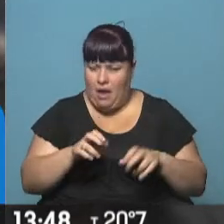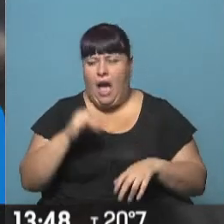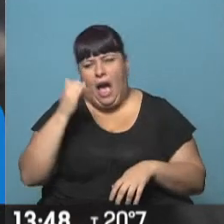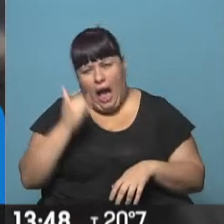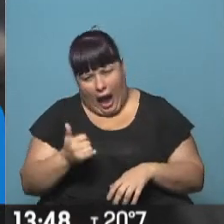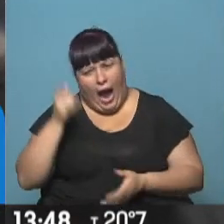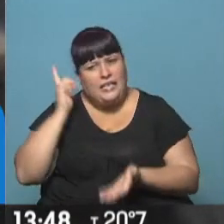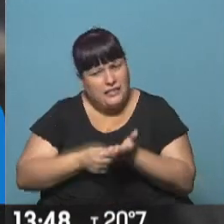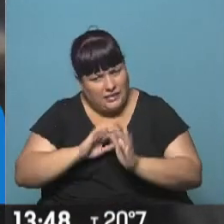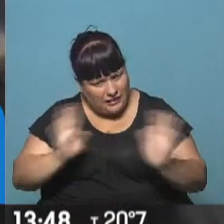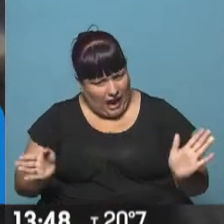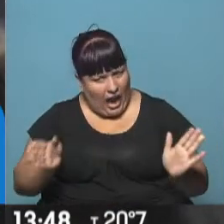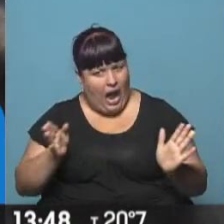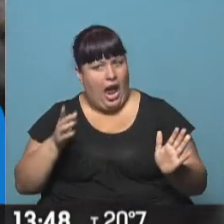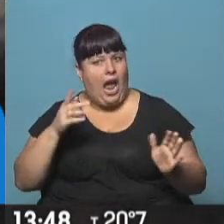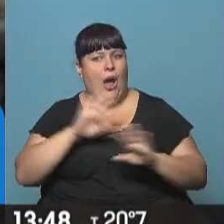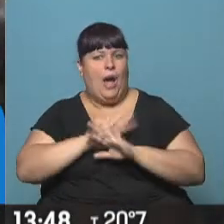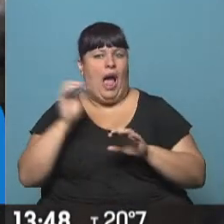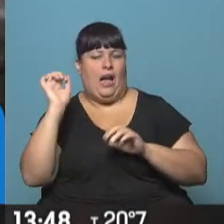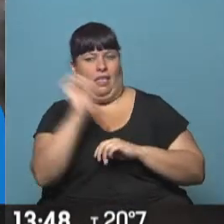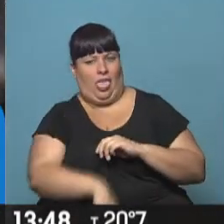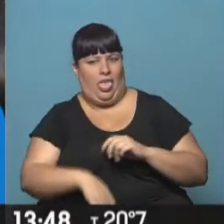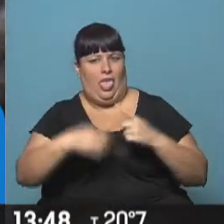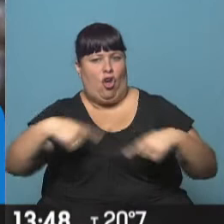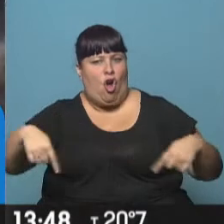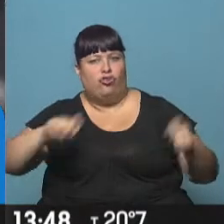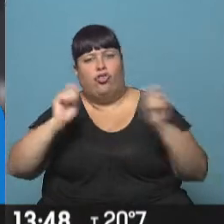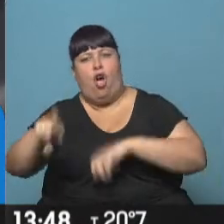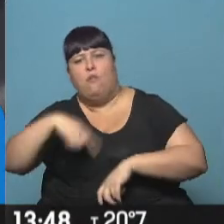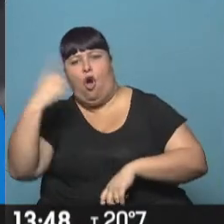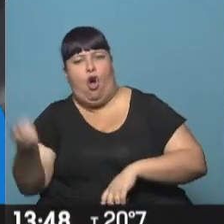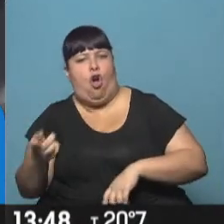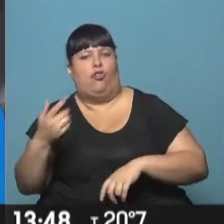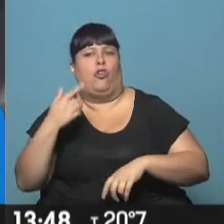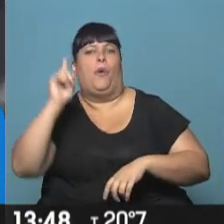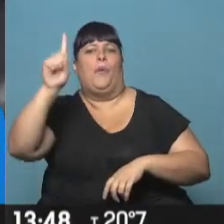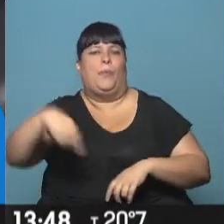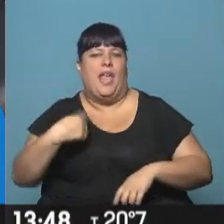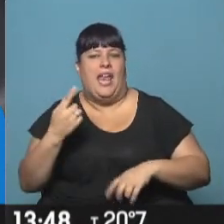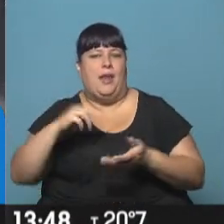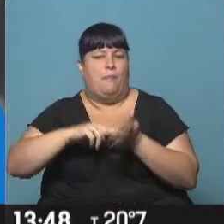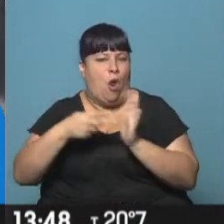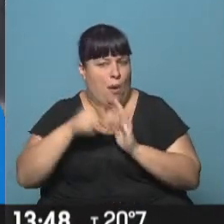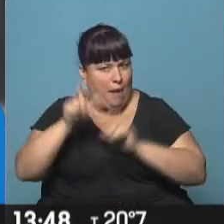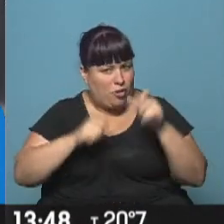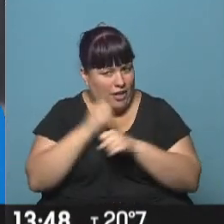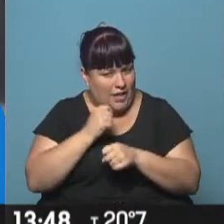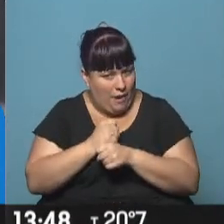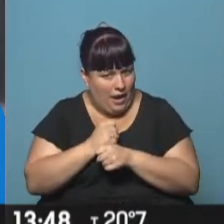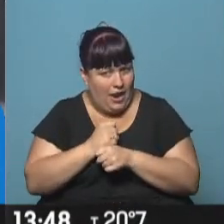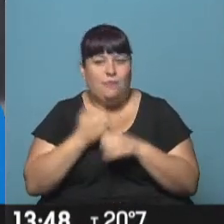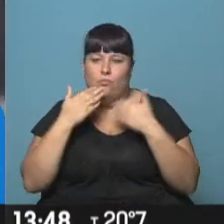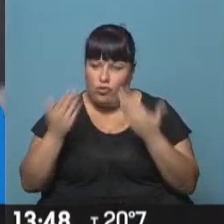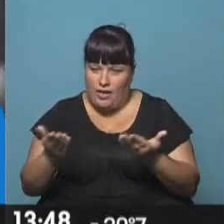alguna decisión en que se deje de lado cualquier alternativa que provoque inconveniente en los trabajadores?